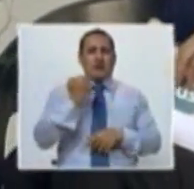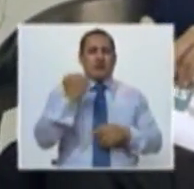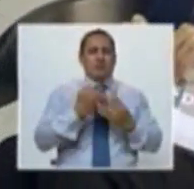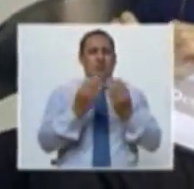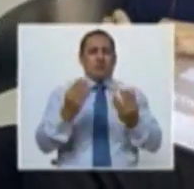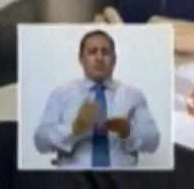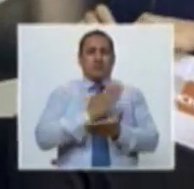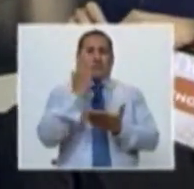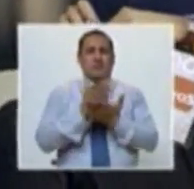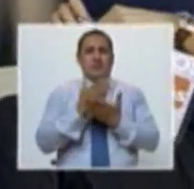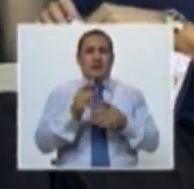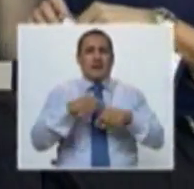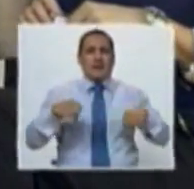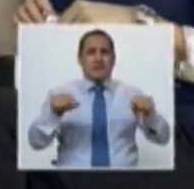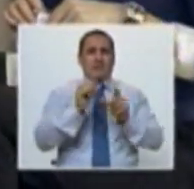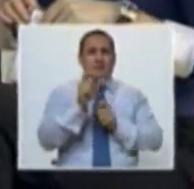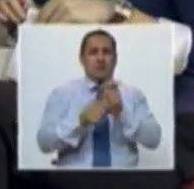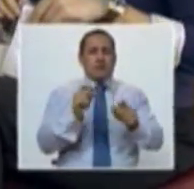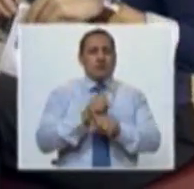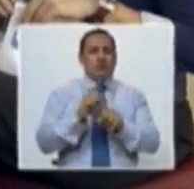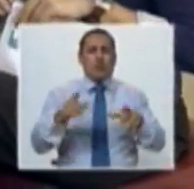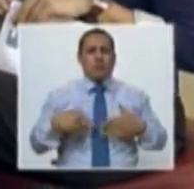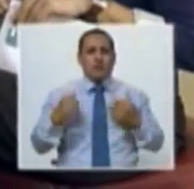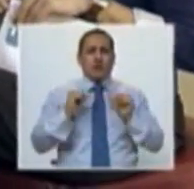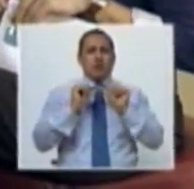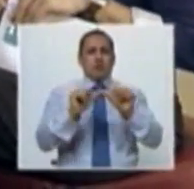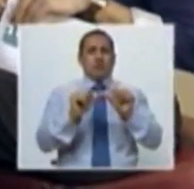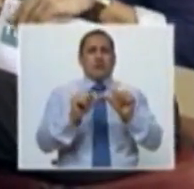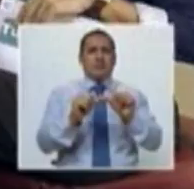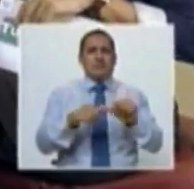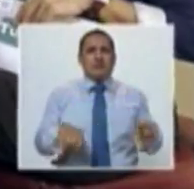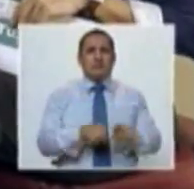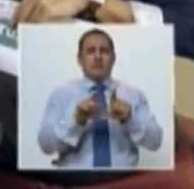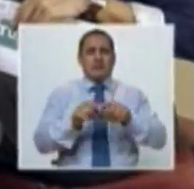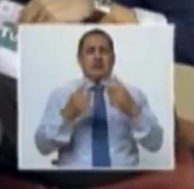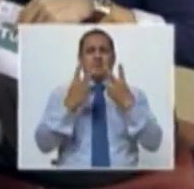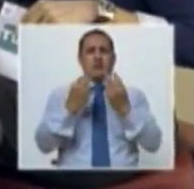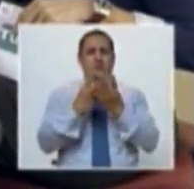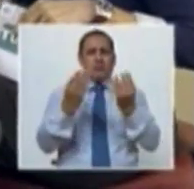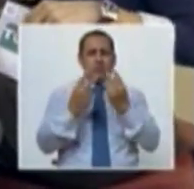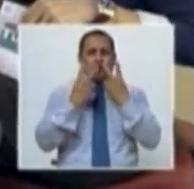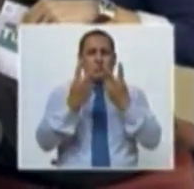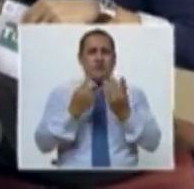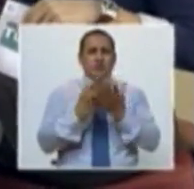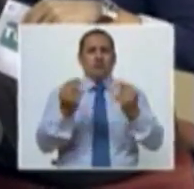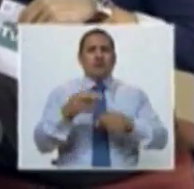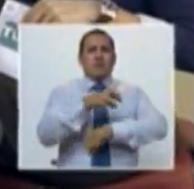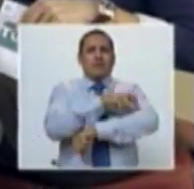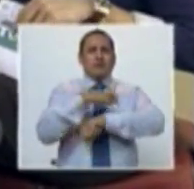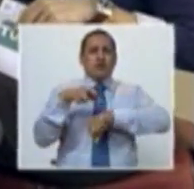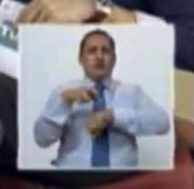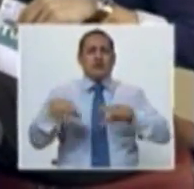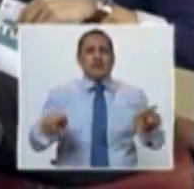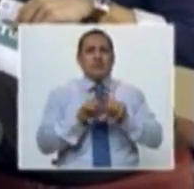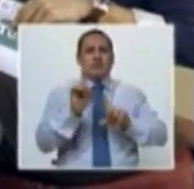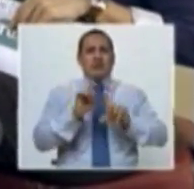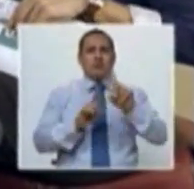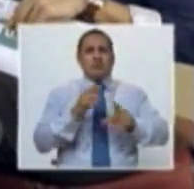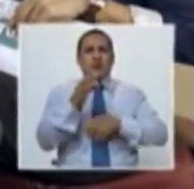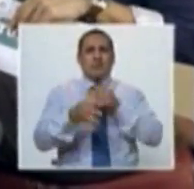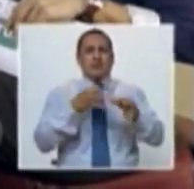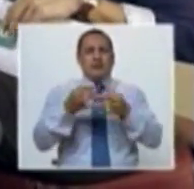esas personas no pueden seguir estando en el magisterio. Claro, en ese sentido pues hay, como usted dice, profesiones y profesiones, ¿no? Sobre todo de quienes son llamados